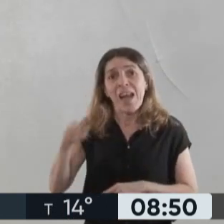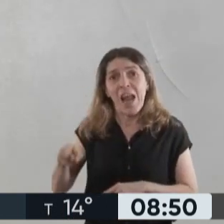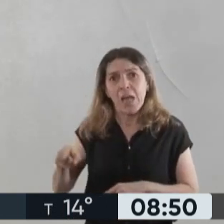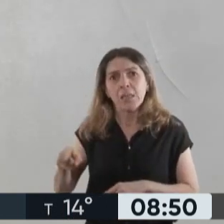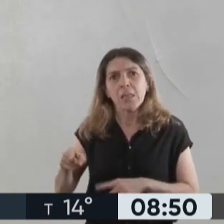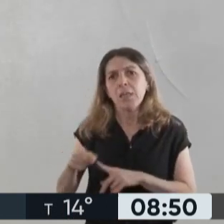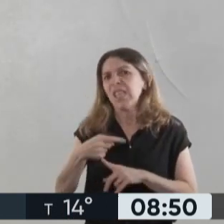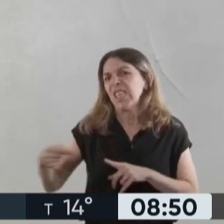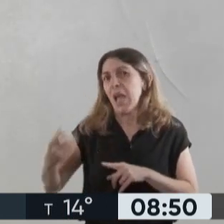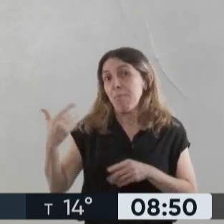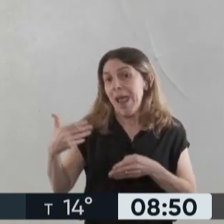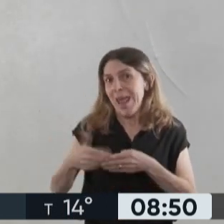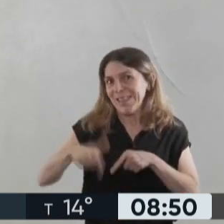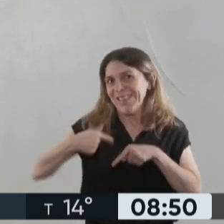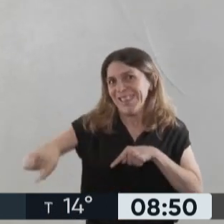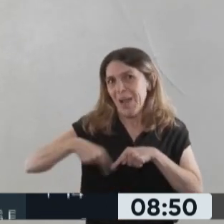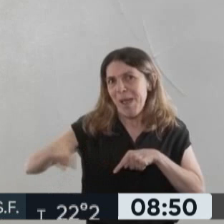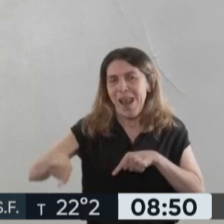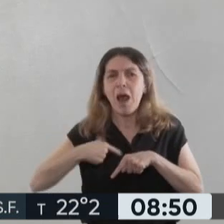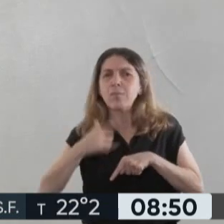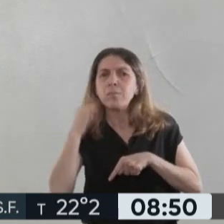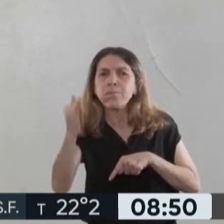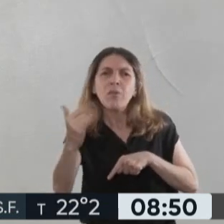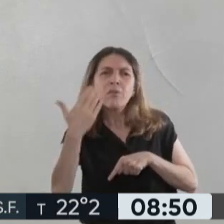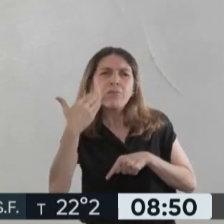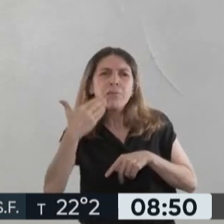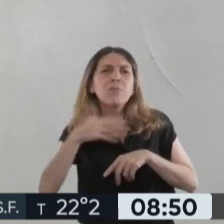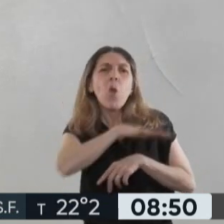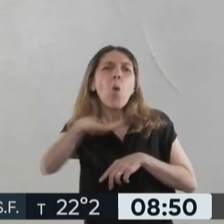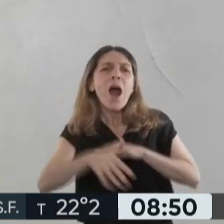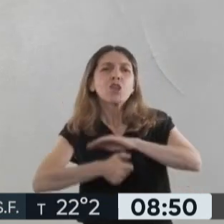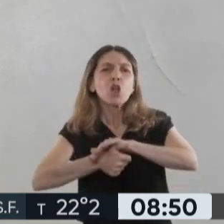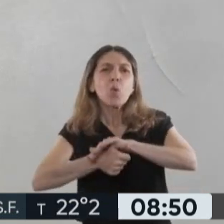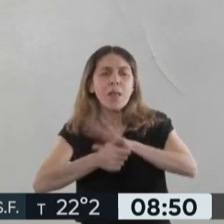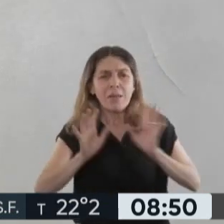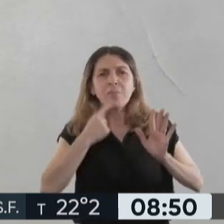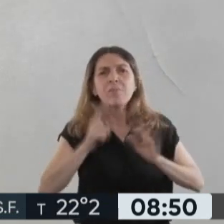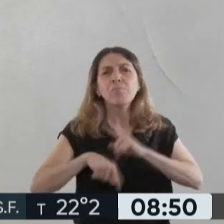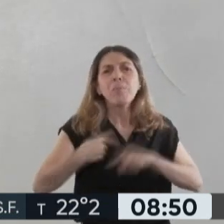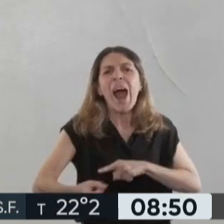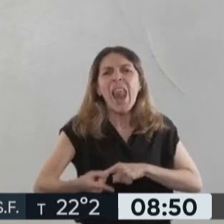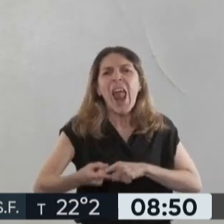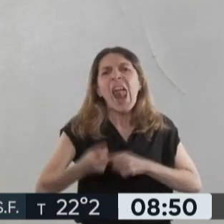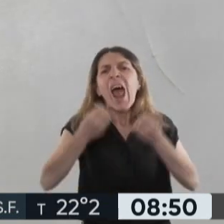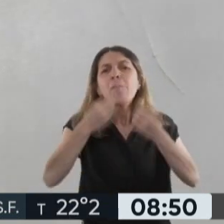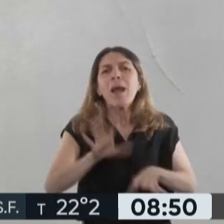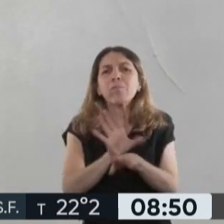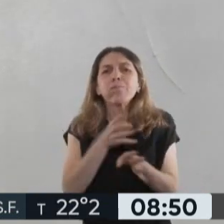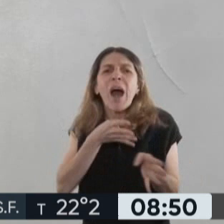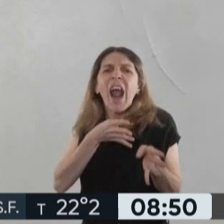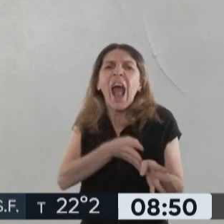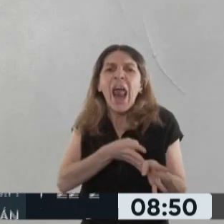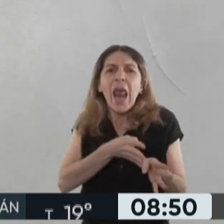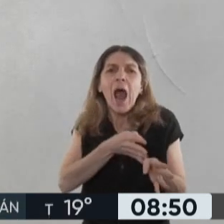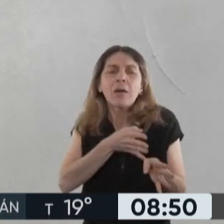una referencia esta semana textual en un acto en Tortuguitas a que mañana comienza la guerra contra la inflación, e